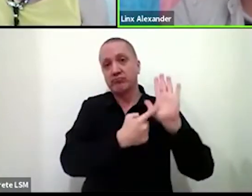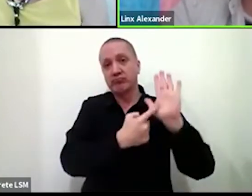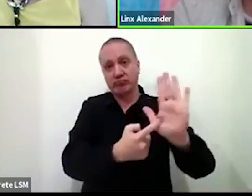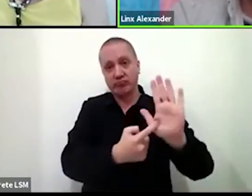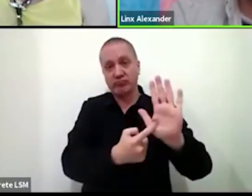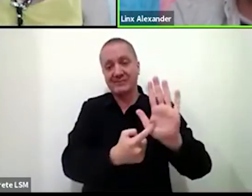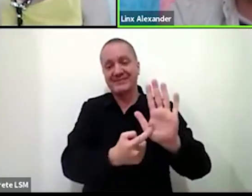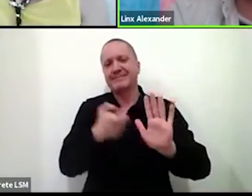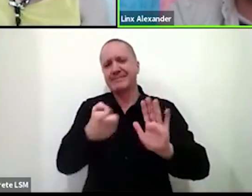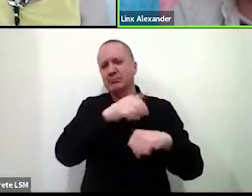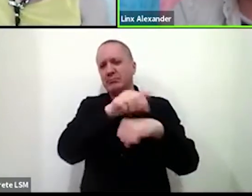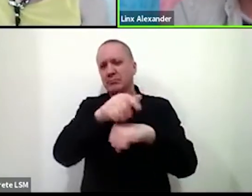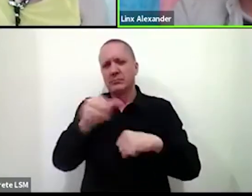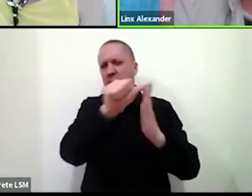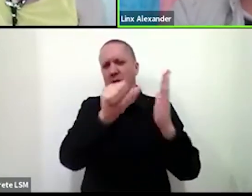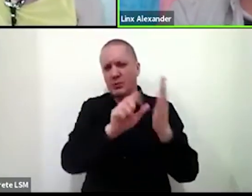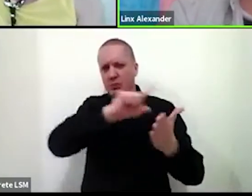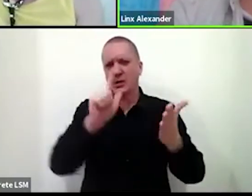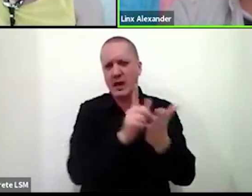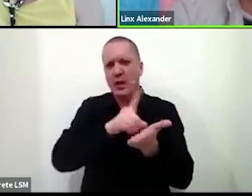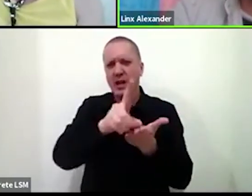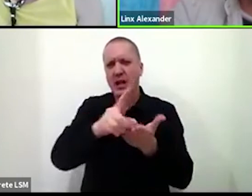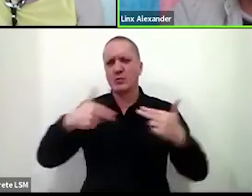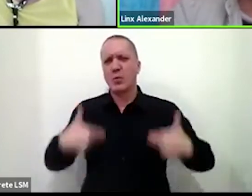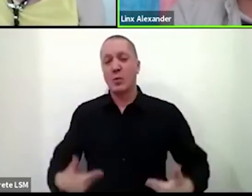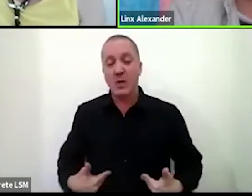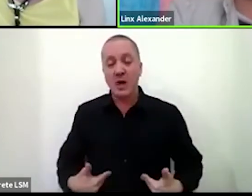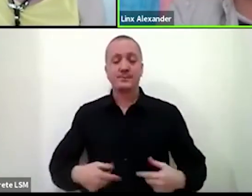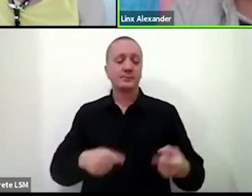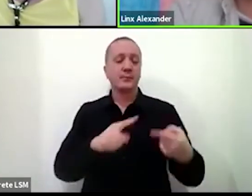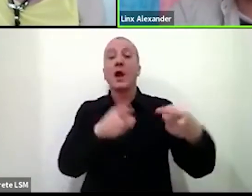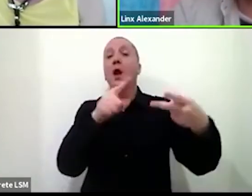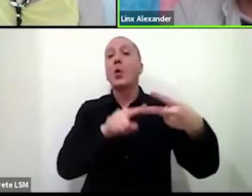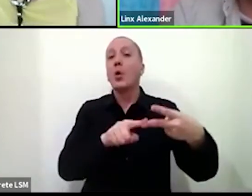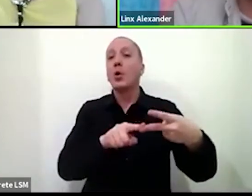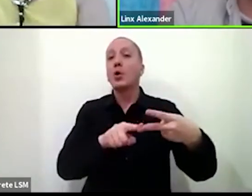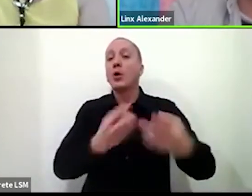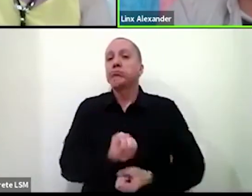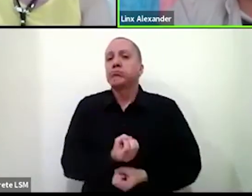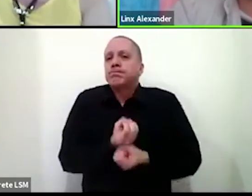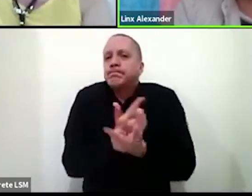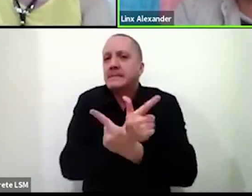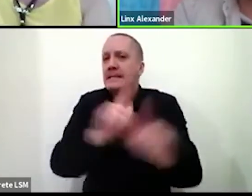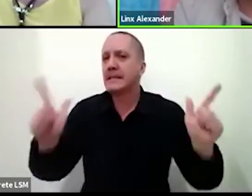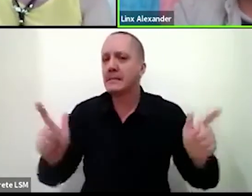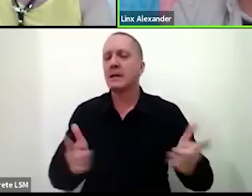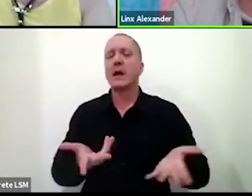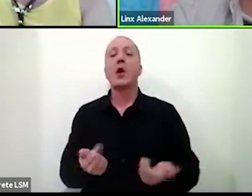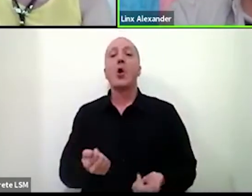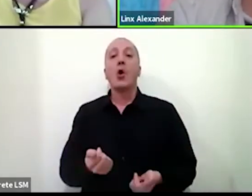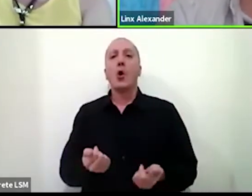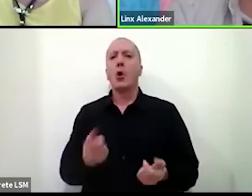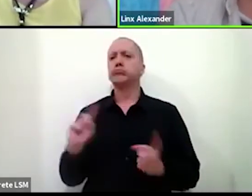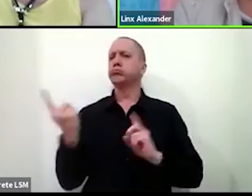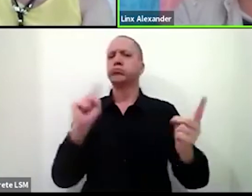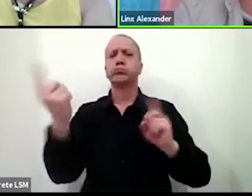de la Corte Interamericana de Derechos Humanos. La libertad de expresión, el libre tránsito, la no discriminación, entre